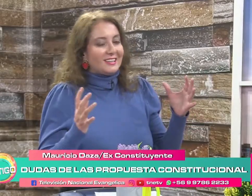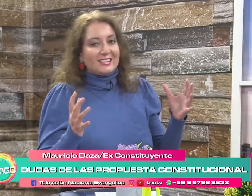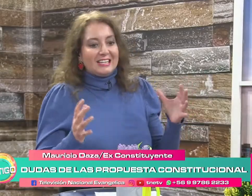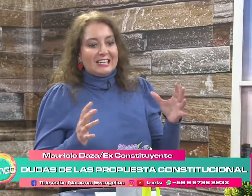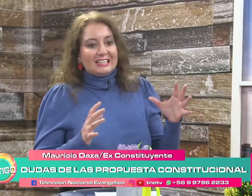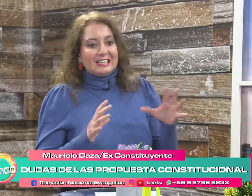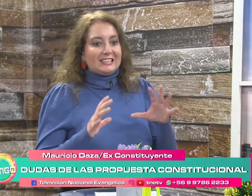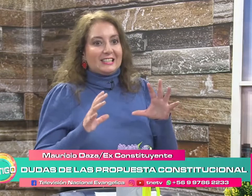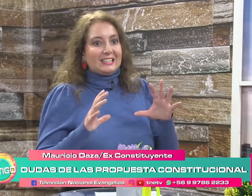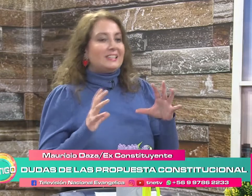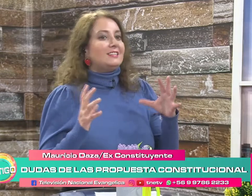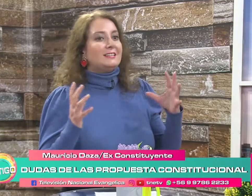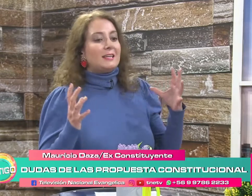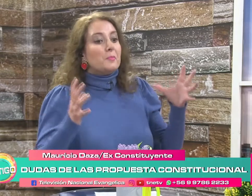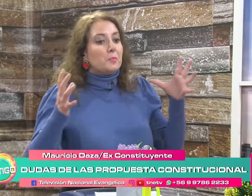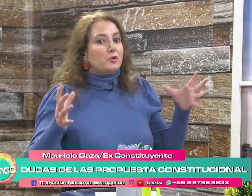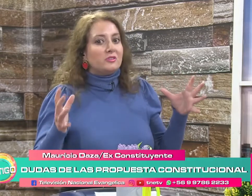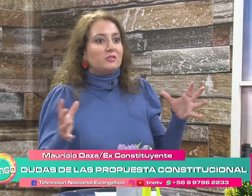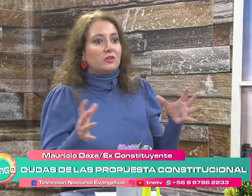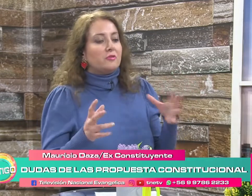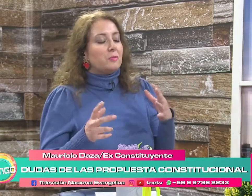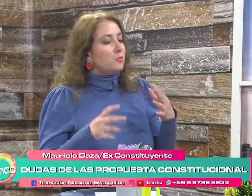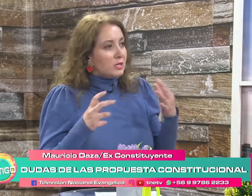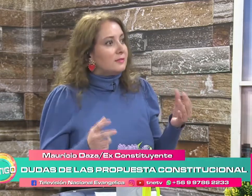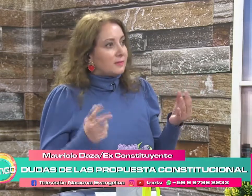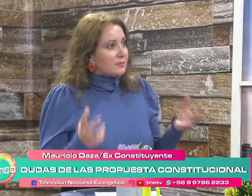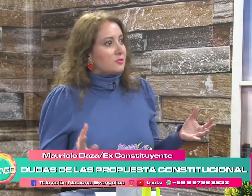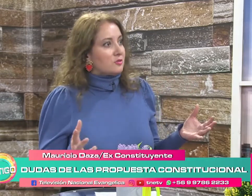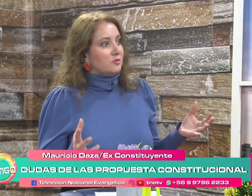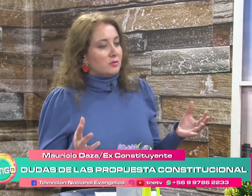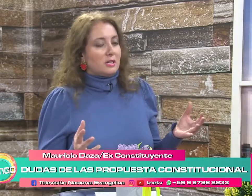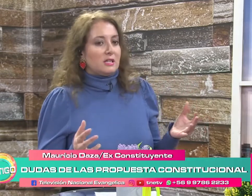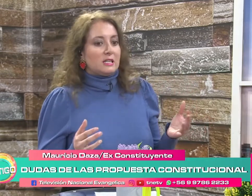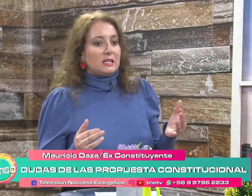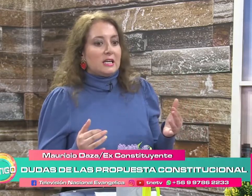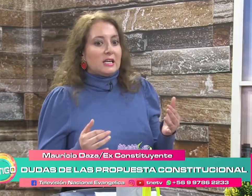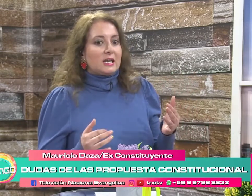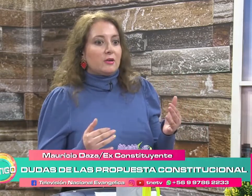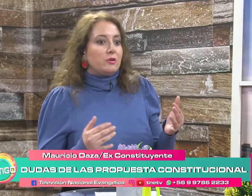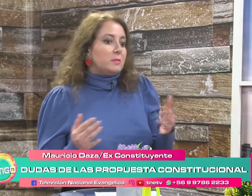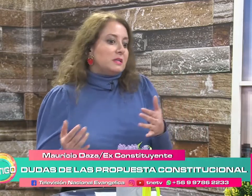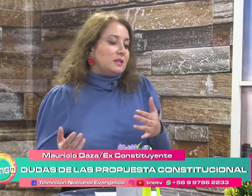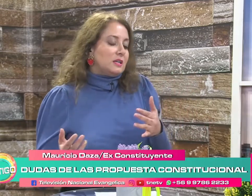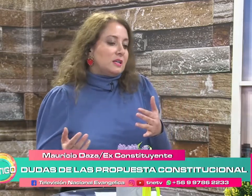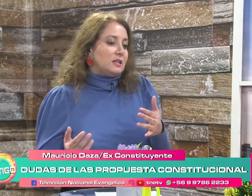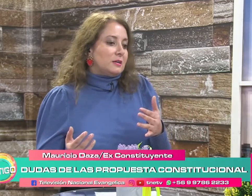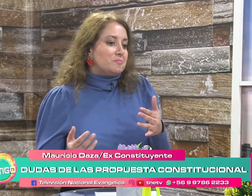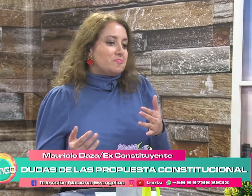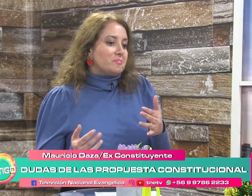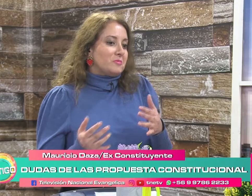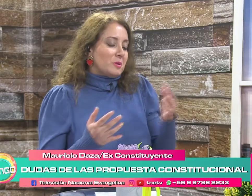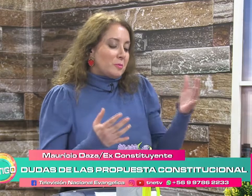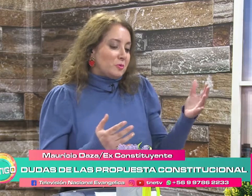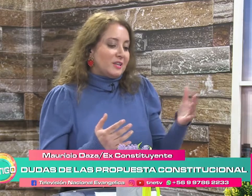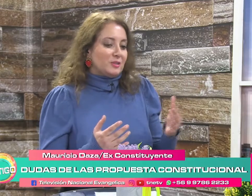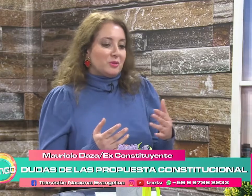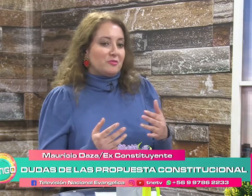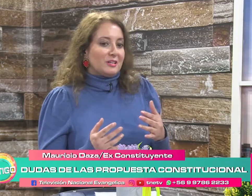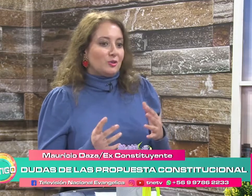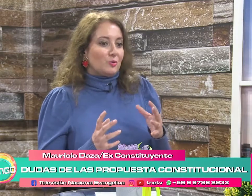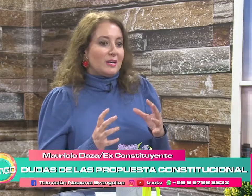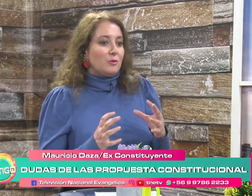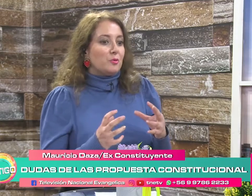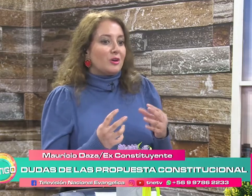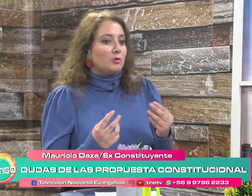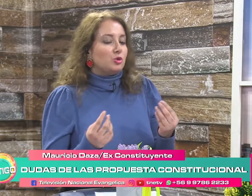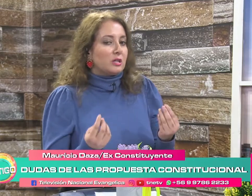de este tiempo, ¿no es cierto?, que fue muy intenso, que obviamente, le preguntaba también a